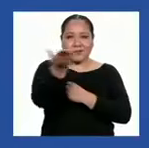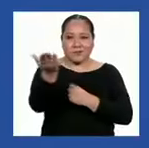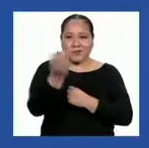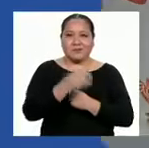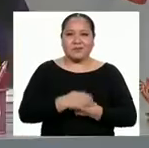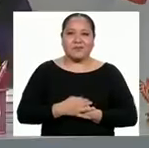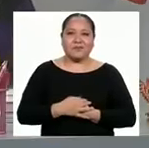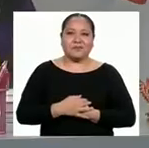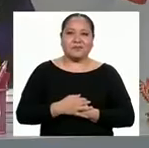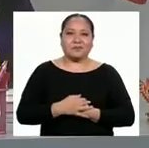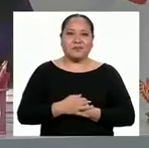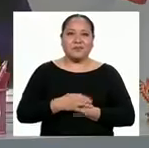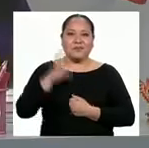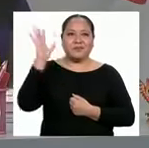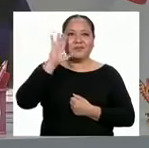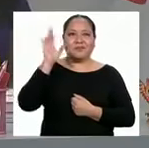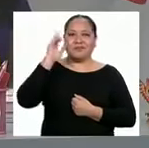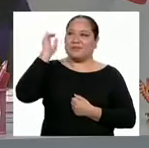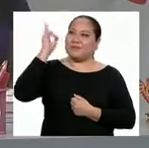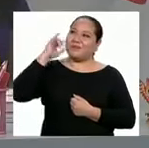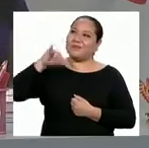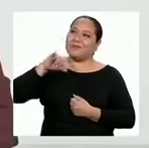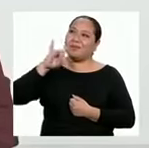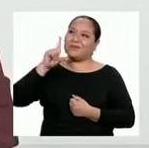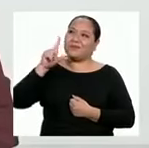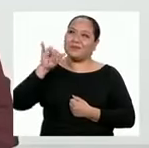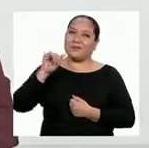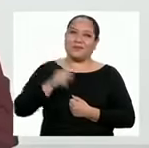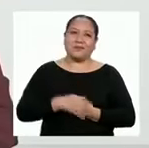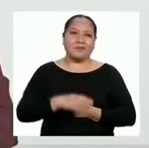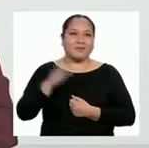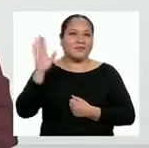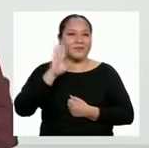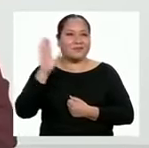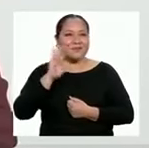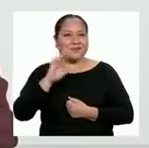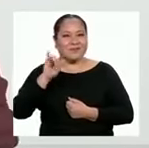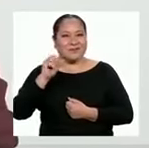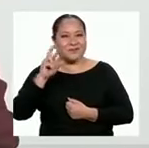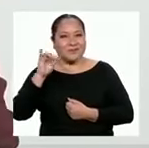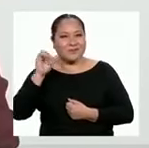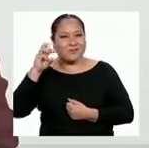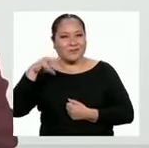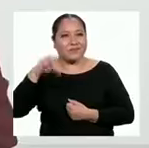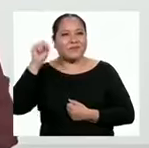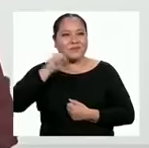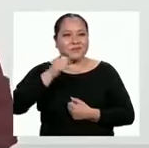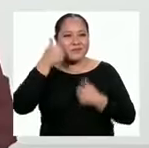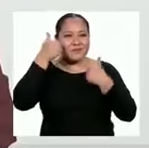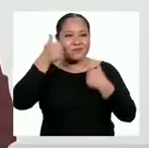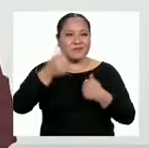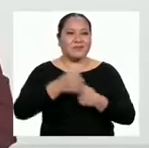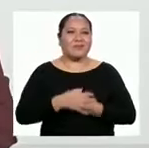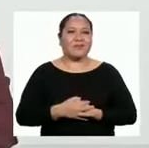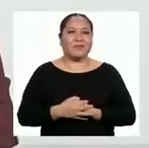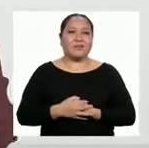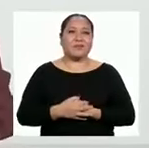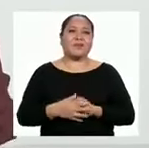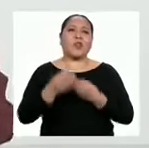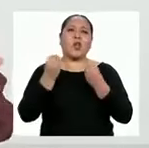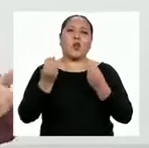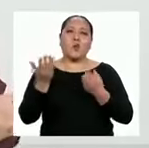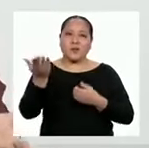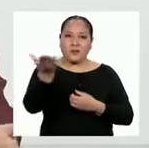gente. Hola, profesora Julia, ¿cómo está? Hola, Yaremis. Bien, gracias. ¿Cómo